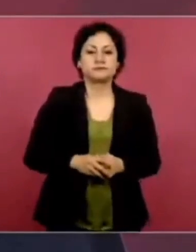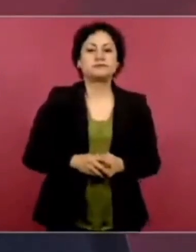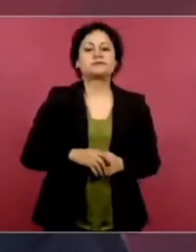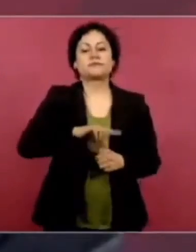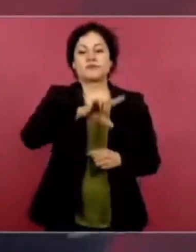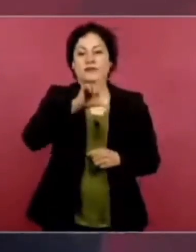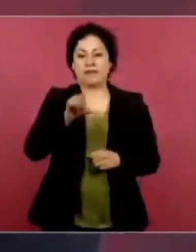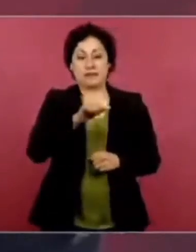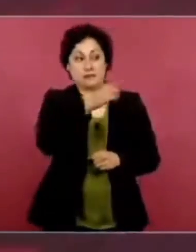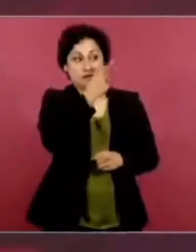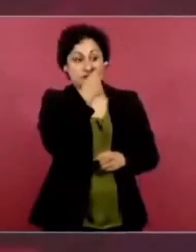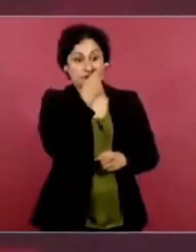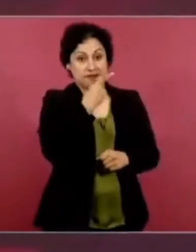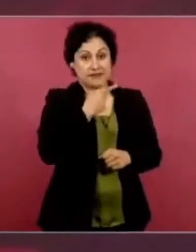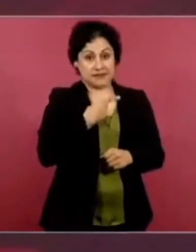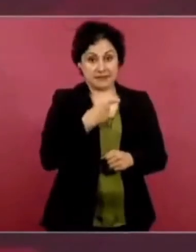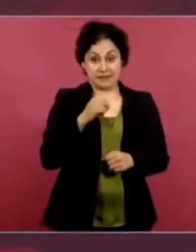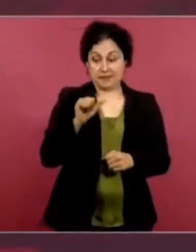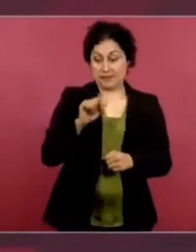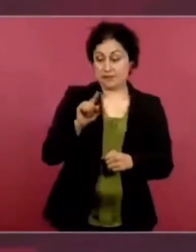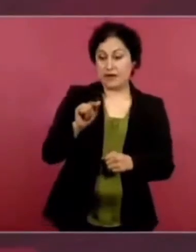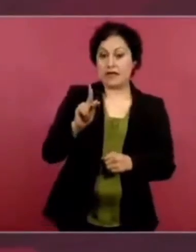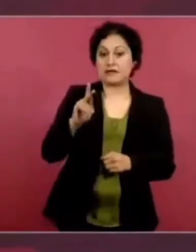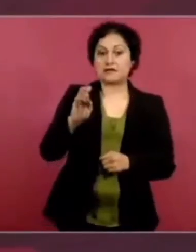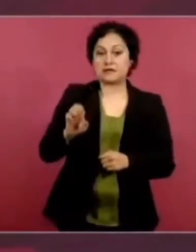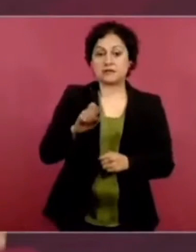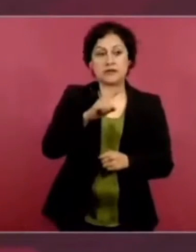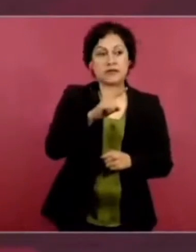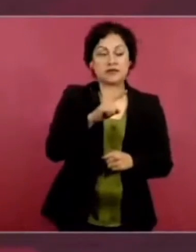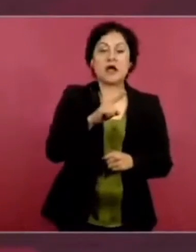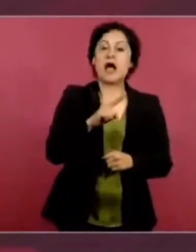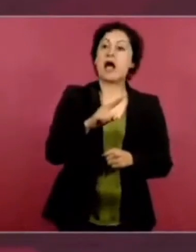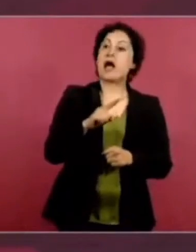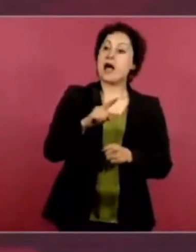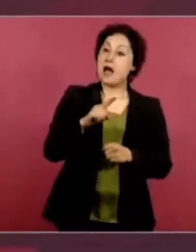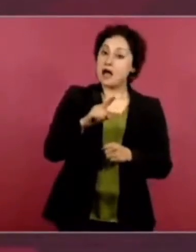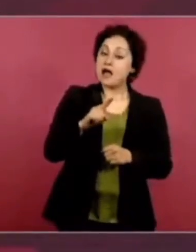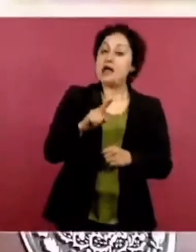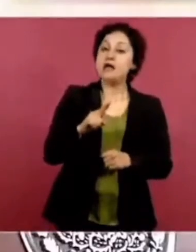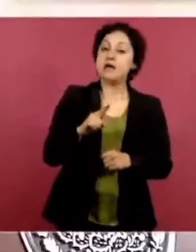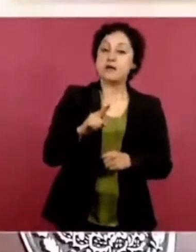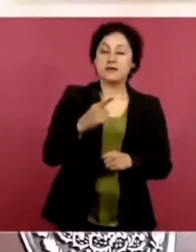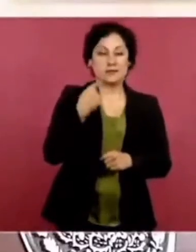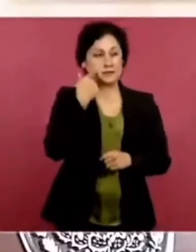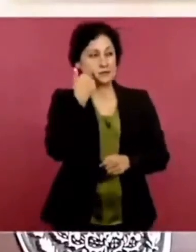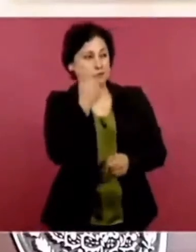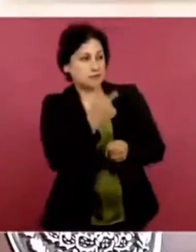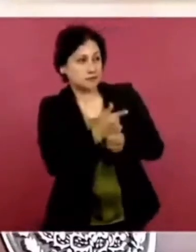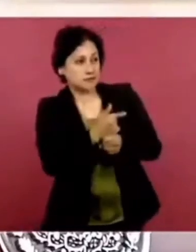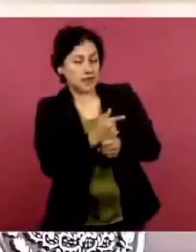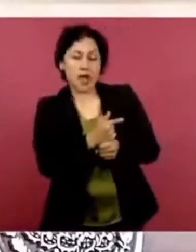Aspe, se les iluminó, ¿no?, la cara, porque